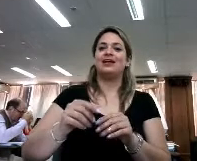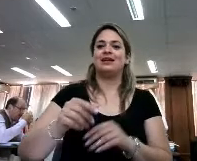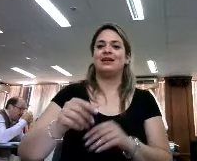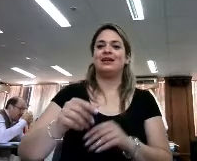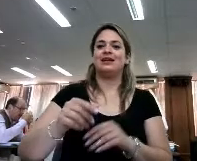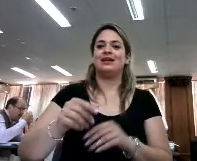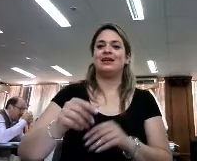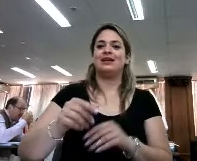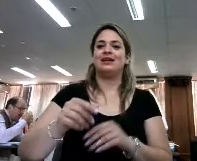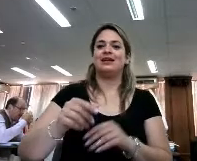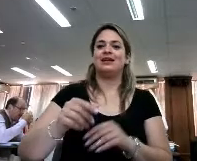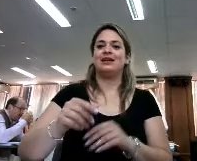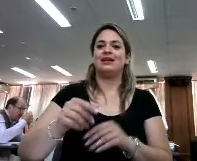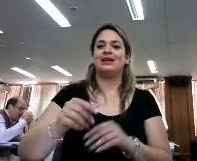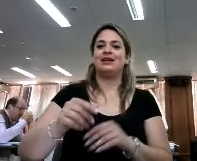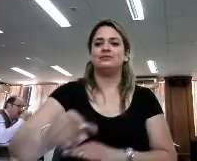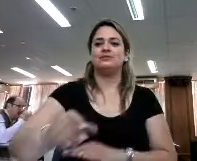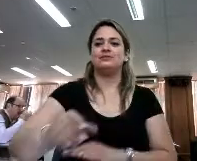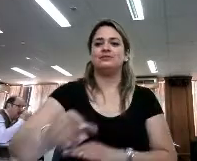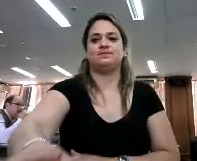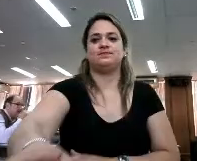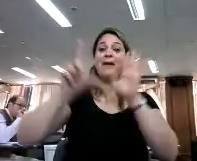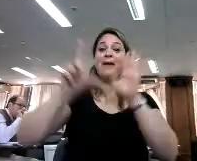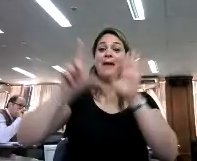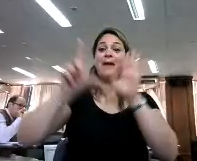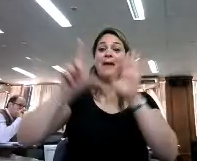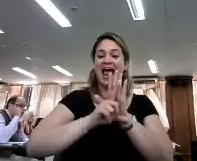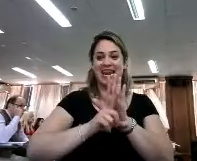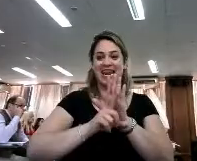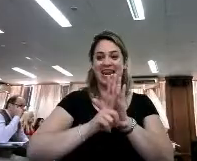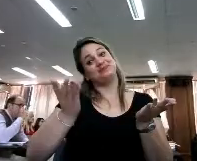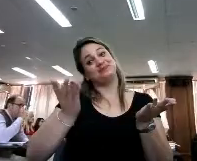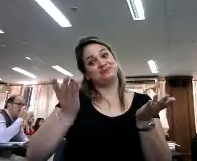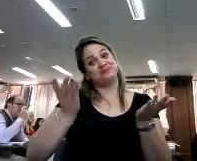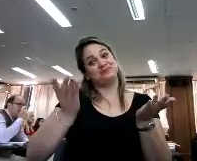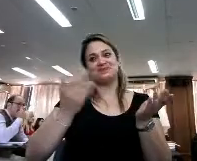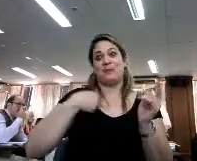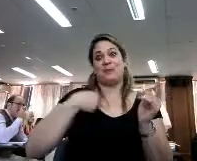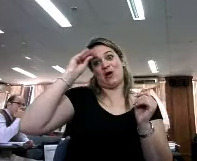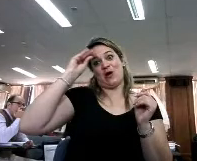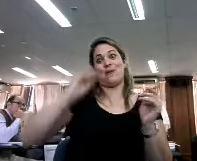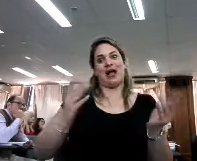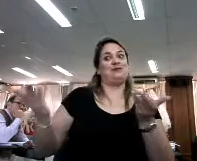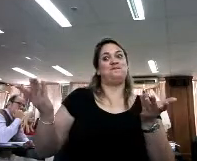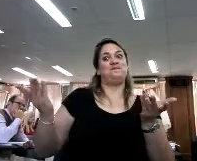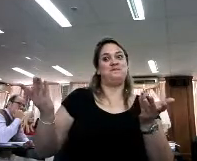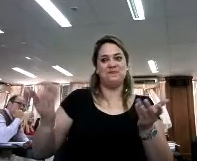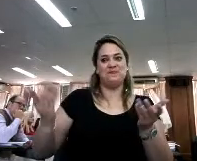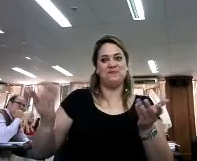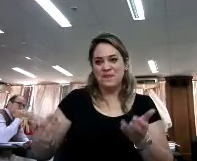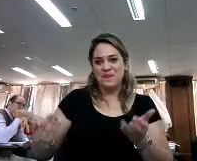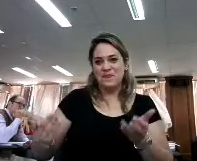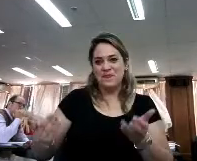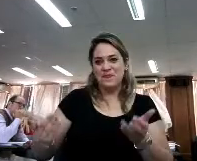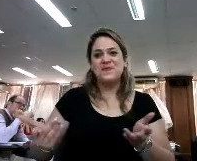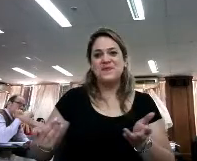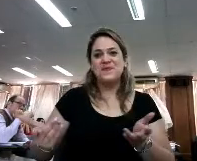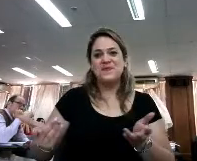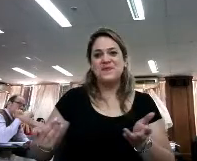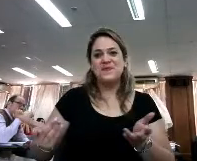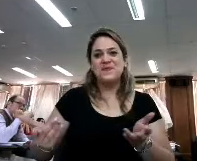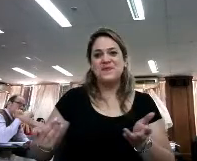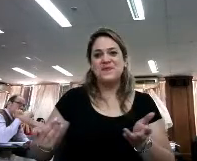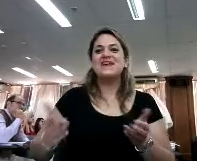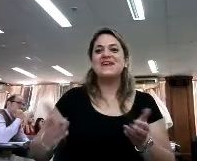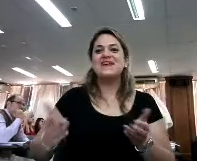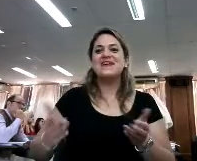legal, bueno, abogado que no dé ladrillo legal, como que raro, ¿cierto? Pero antes de, no sé si